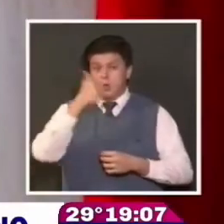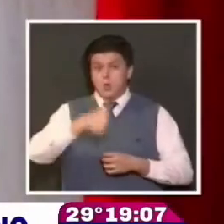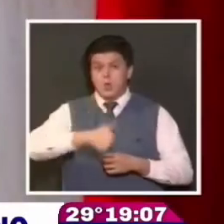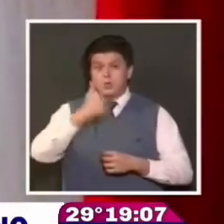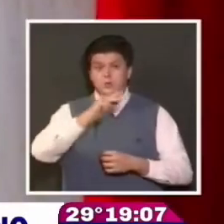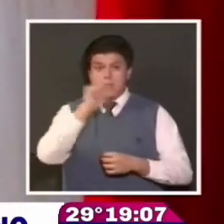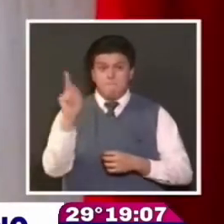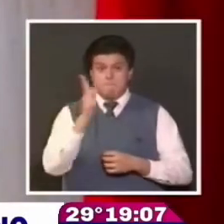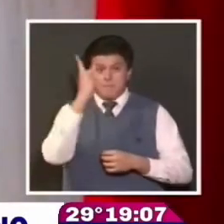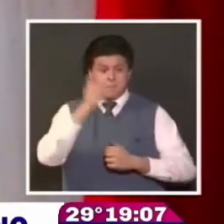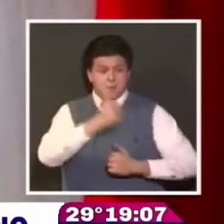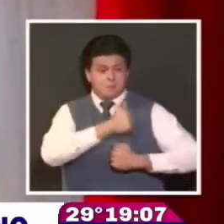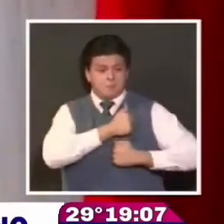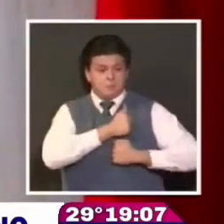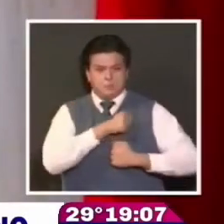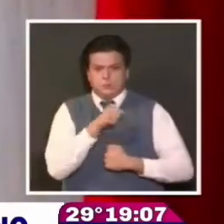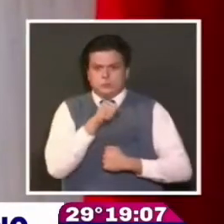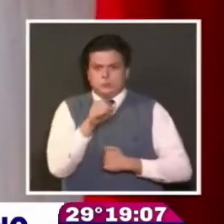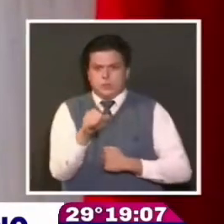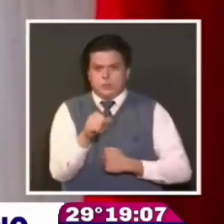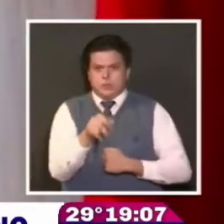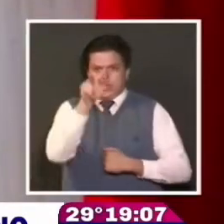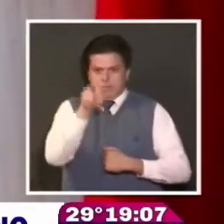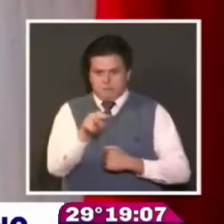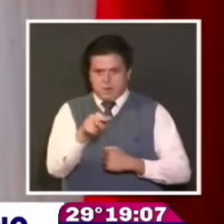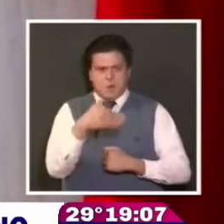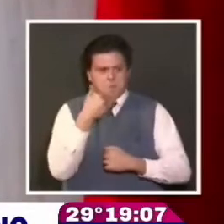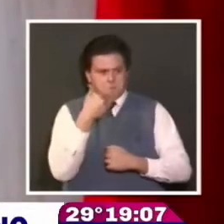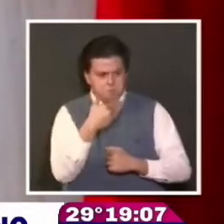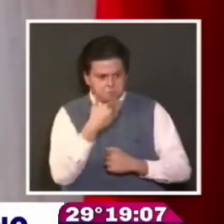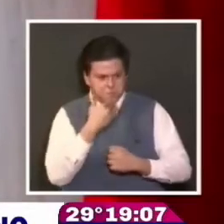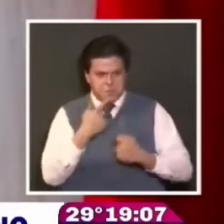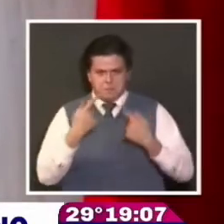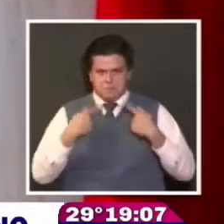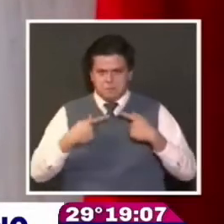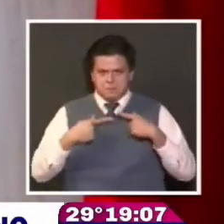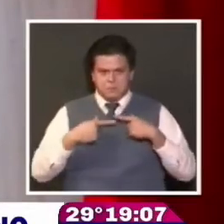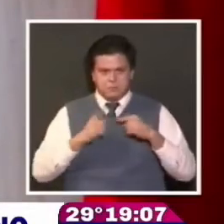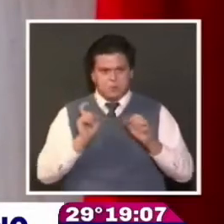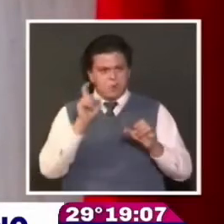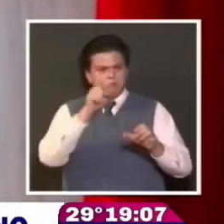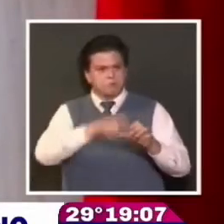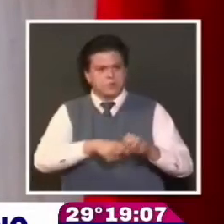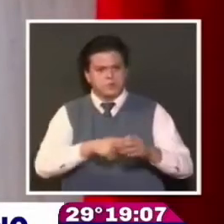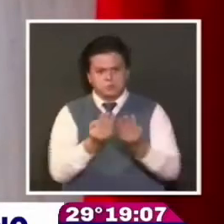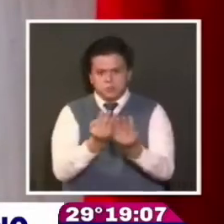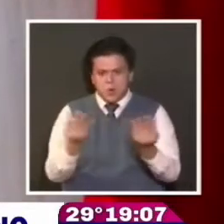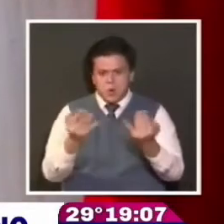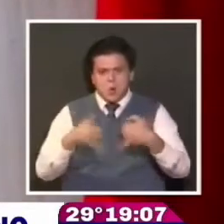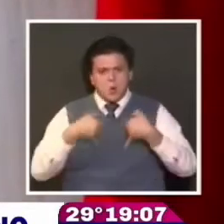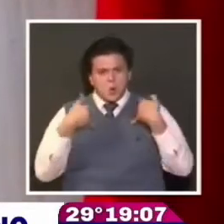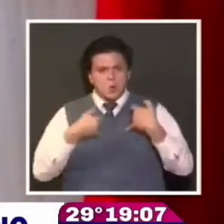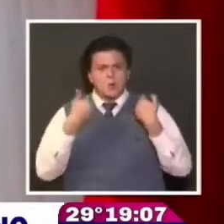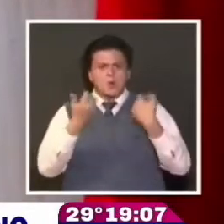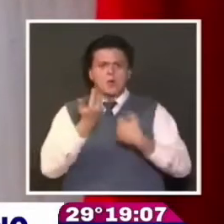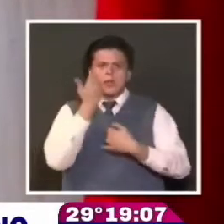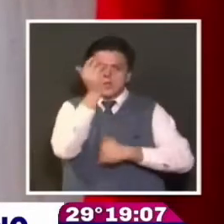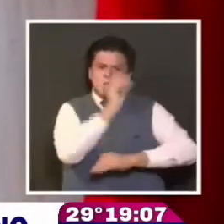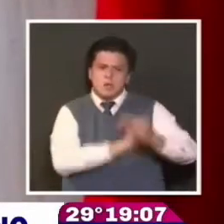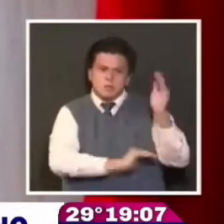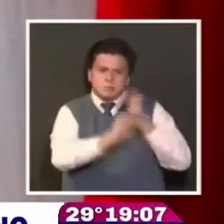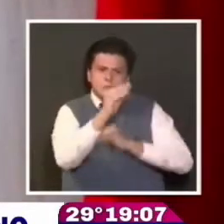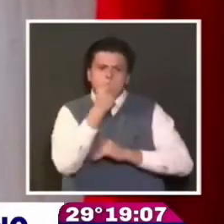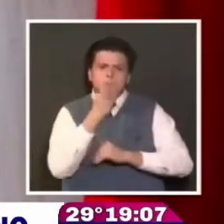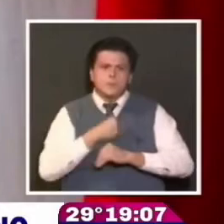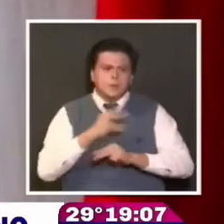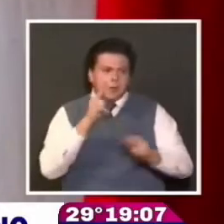preparatorias militarizadas. Han sido una opción viable para cientos de jóvenes que desean superarse en un ambiente de